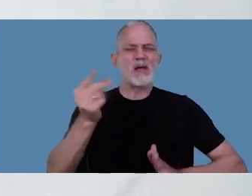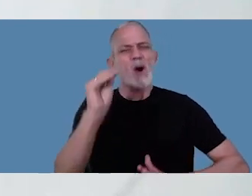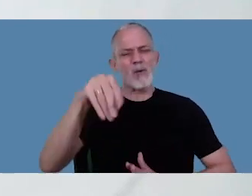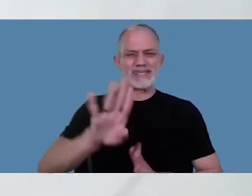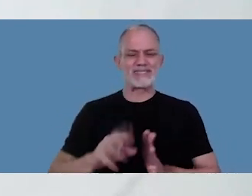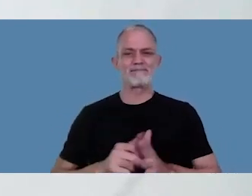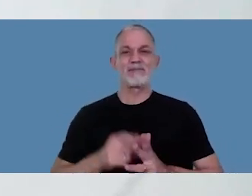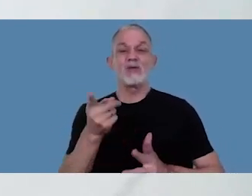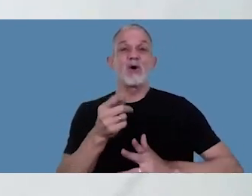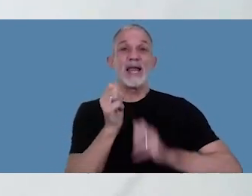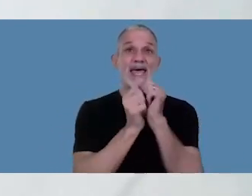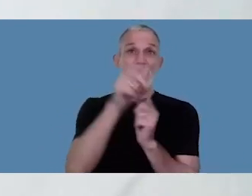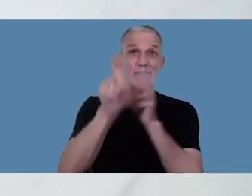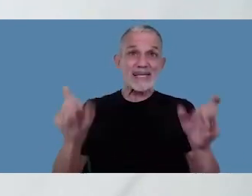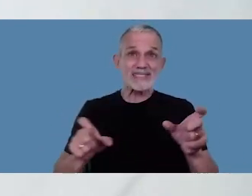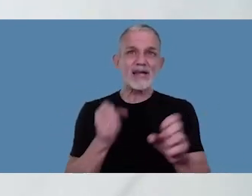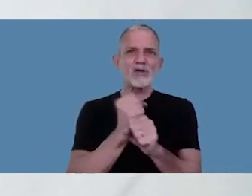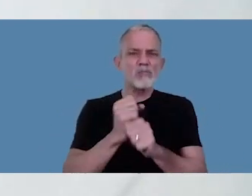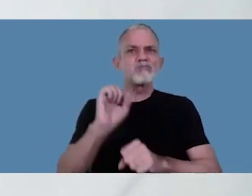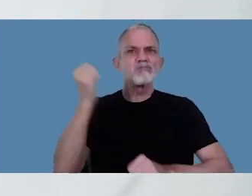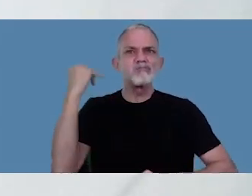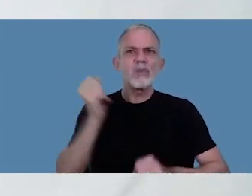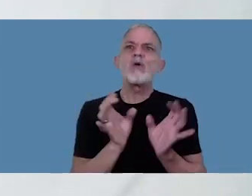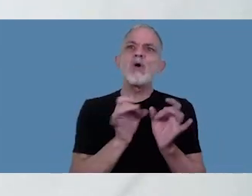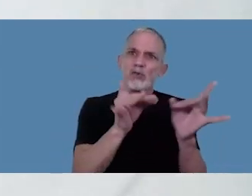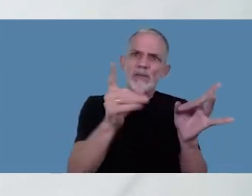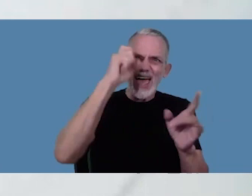Son empresarios que trabajaron contaminando.